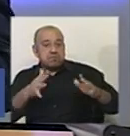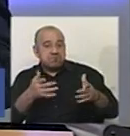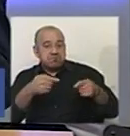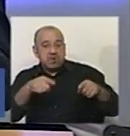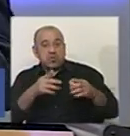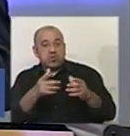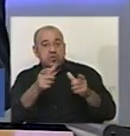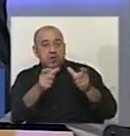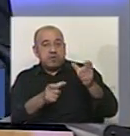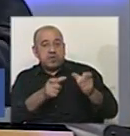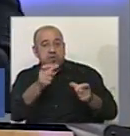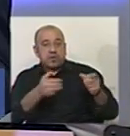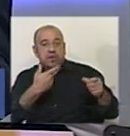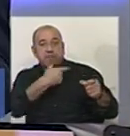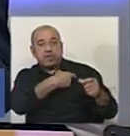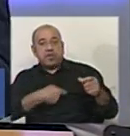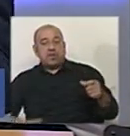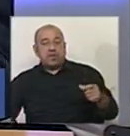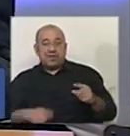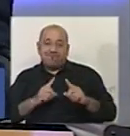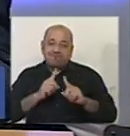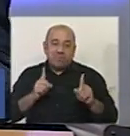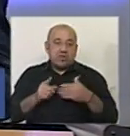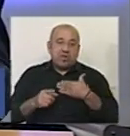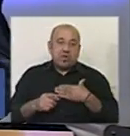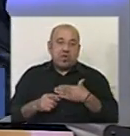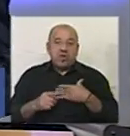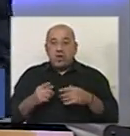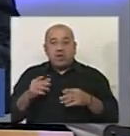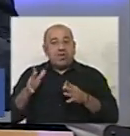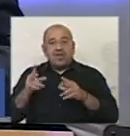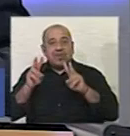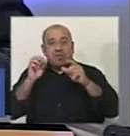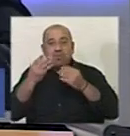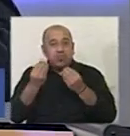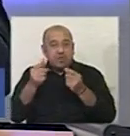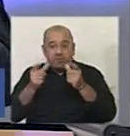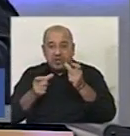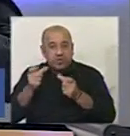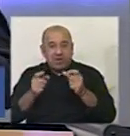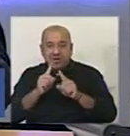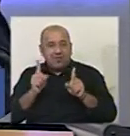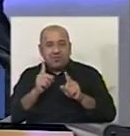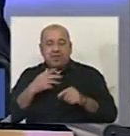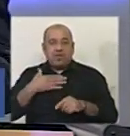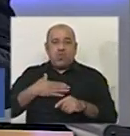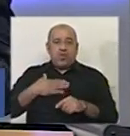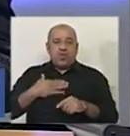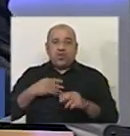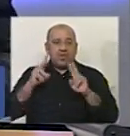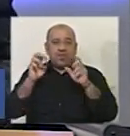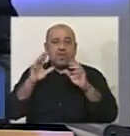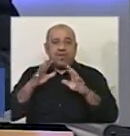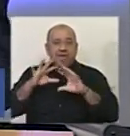masas que de alguna manera no se sienten representadas por la globalización, la modernización, los avances de la tecnología,